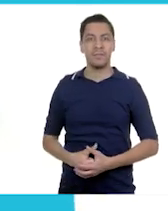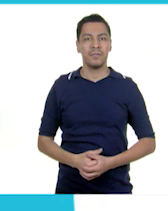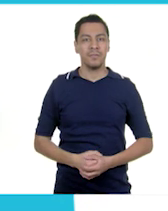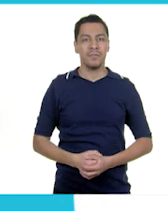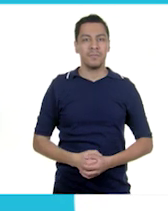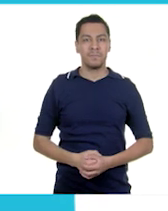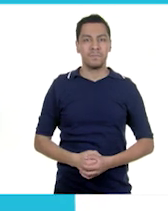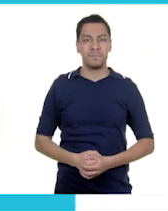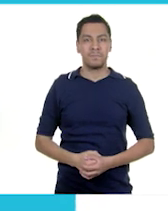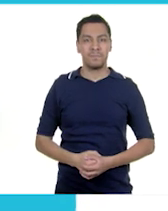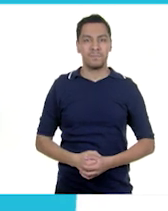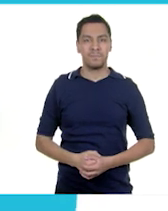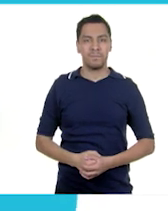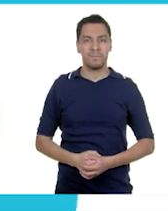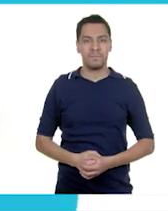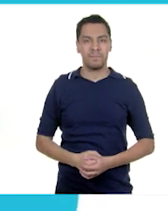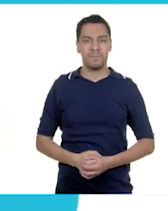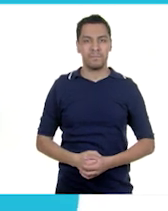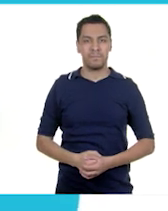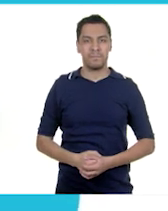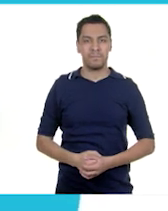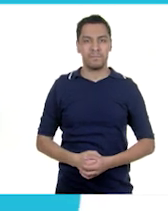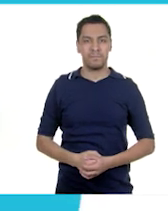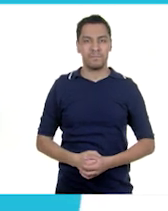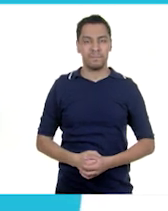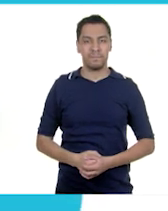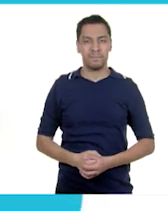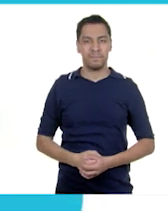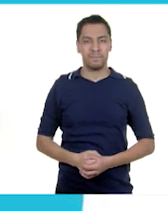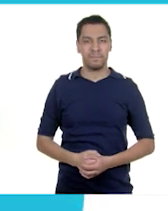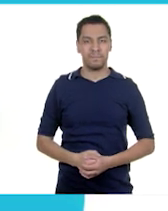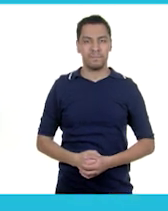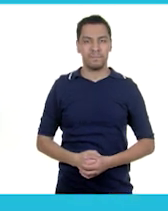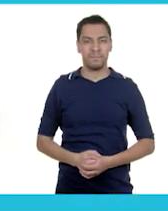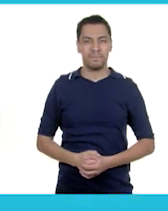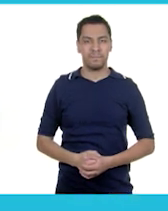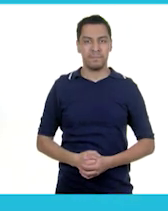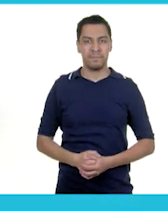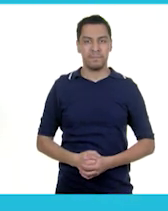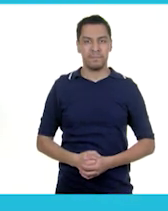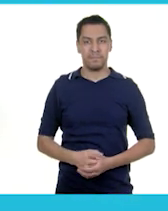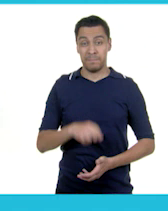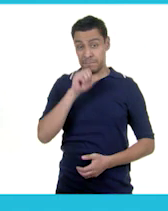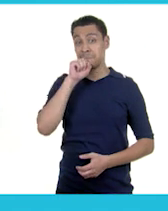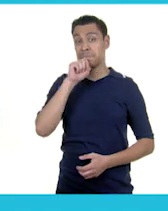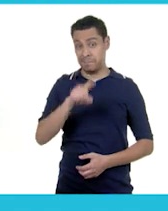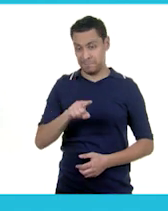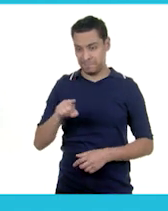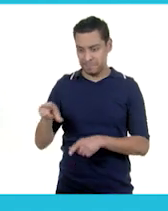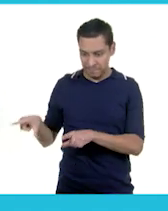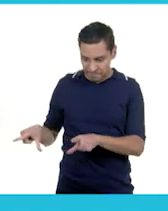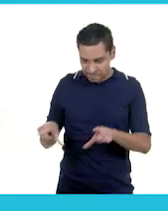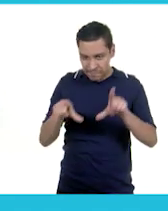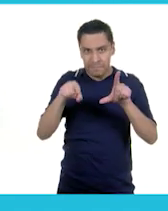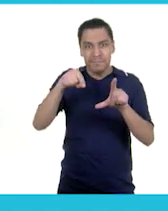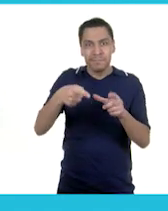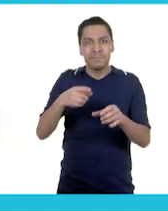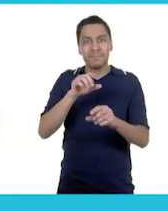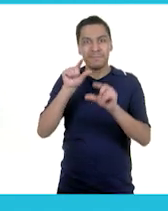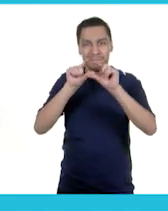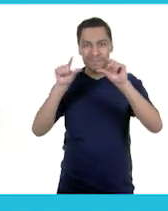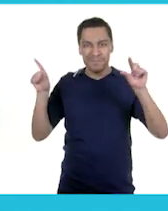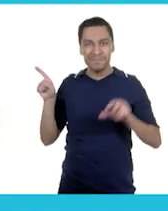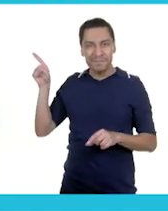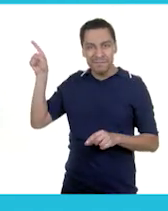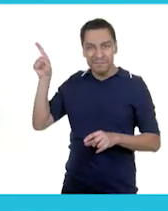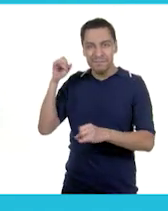72 04 13. 100 líneas. También puedes encontrar los libros de texto en la